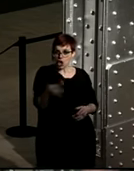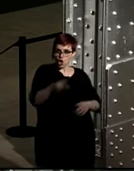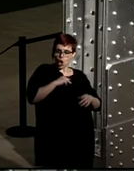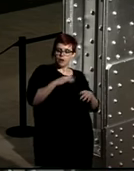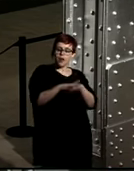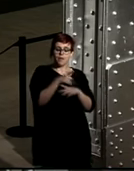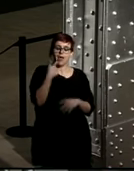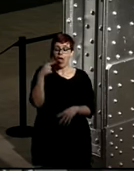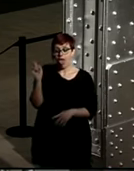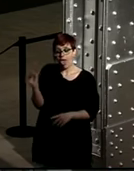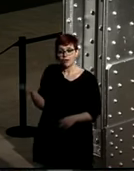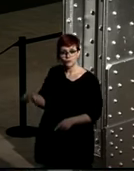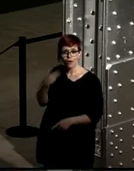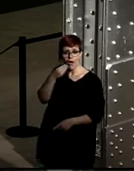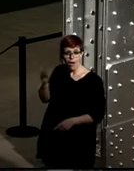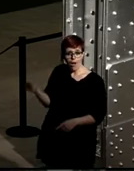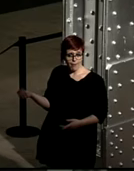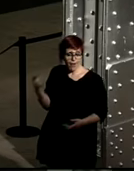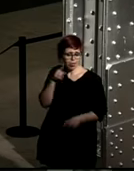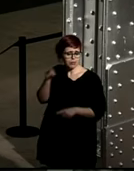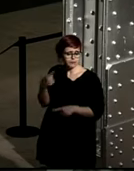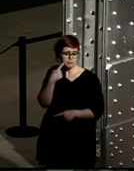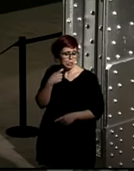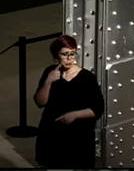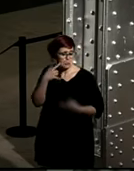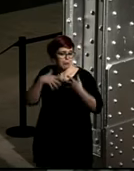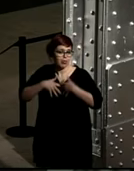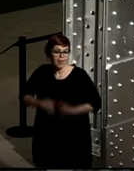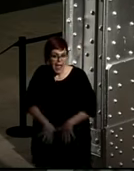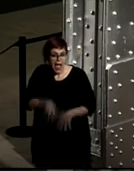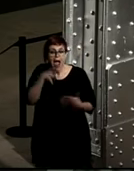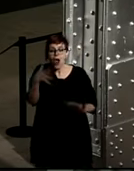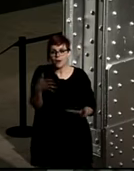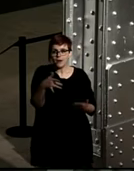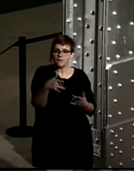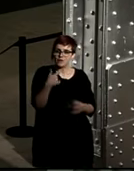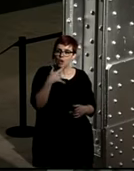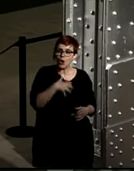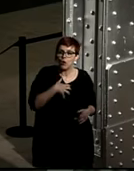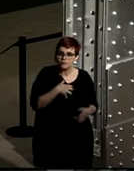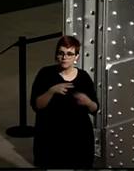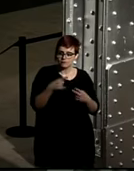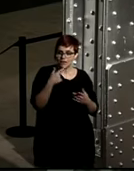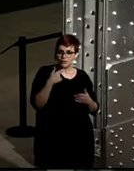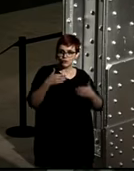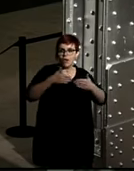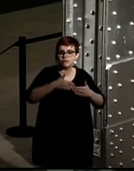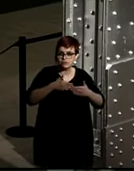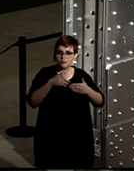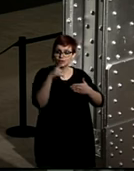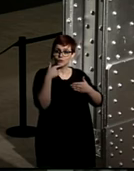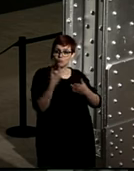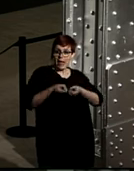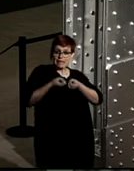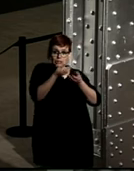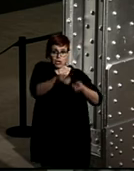Te acostumbrarás. Eso luego va dando la vuelta. Ahora estoy en ese momento que eso me cuesta, las barreras que van impidiendo que tú puedas contar